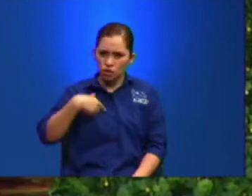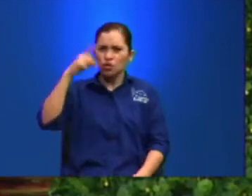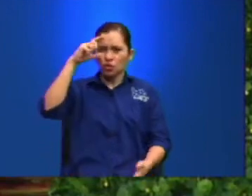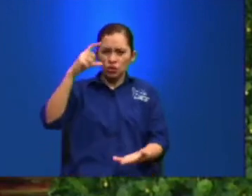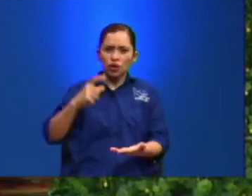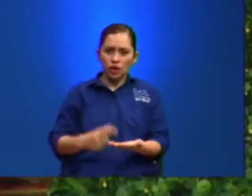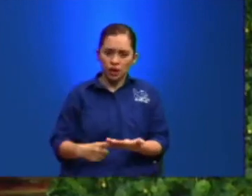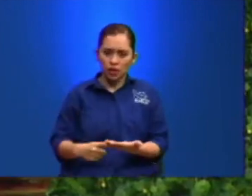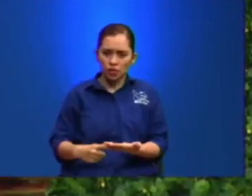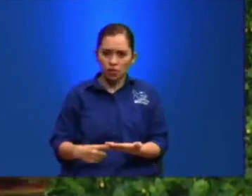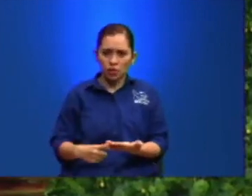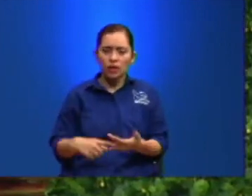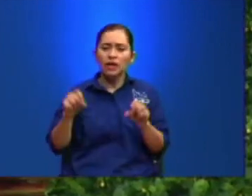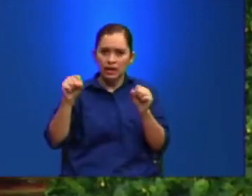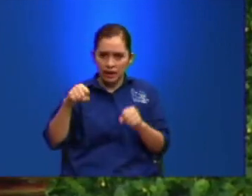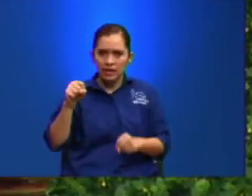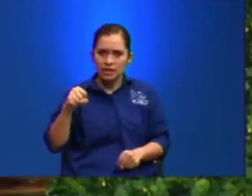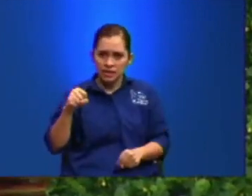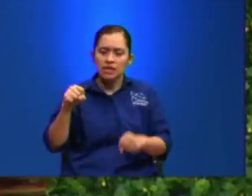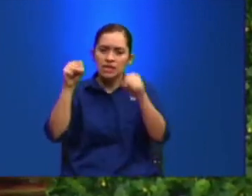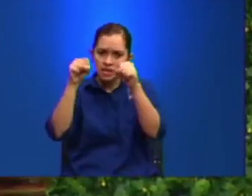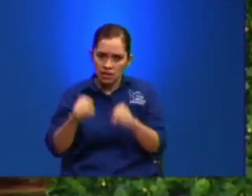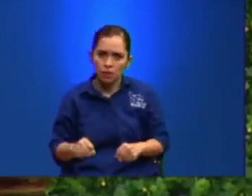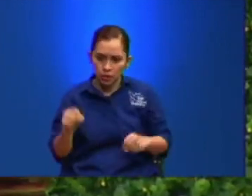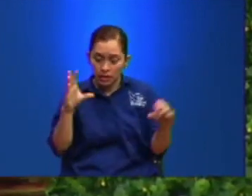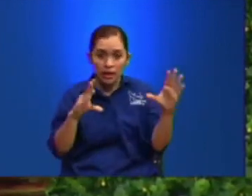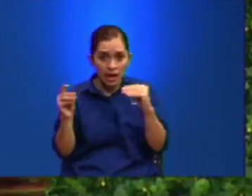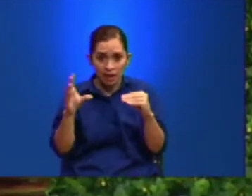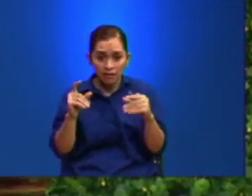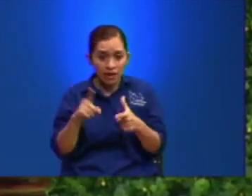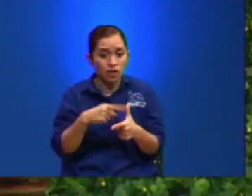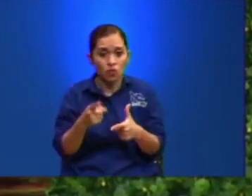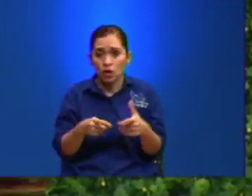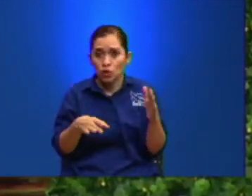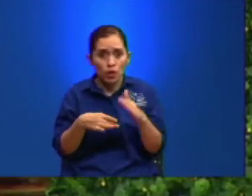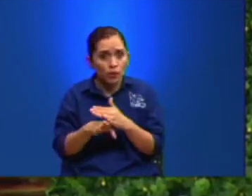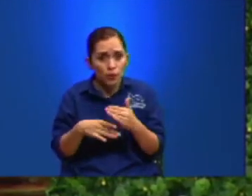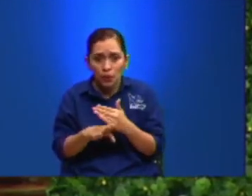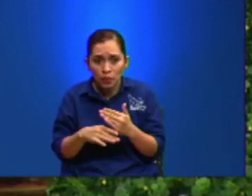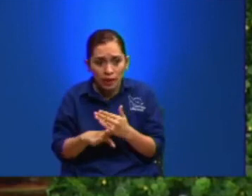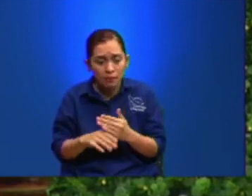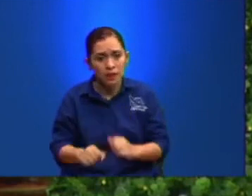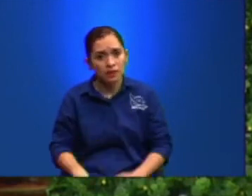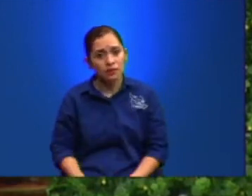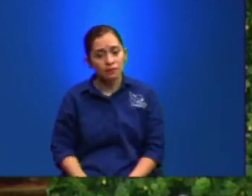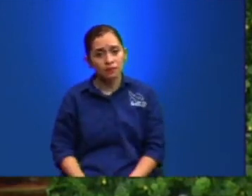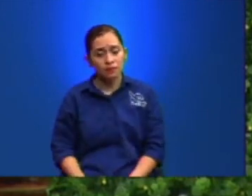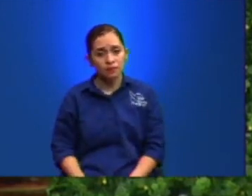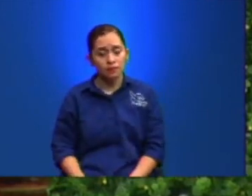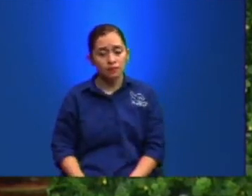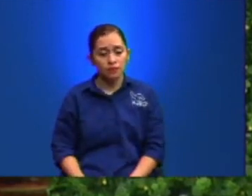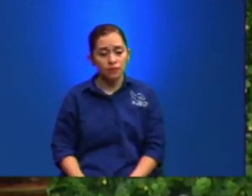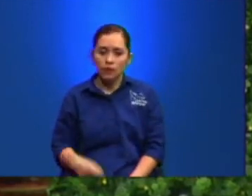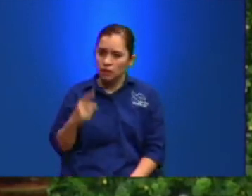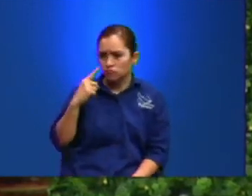naturaleza sobre todo si es del mismo fluir del mismo sentir si es cristiano decirle mira estas cosas que pactamos